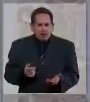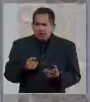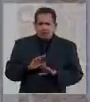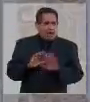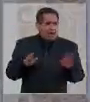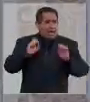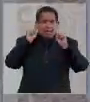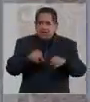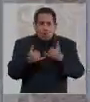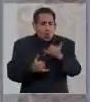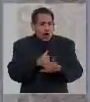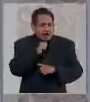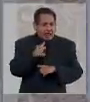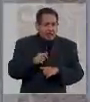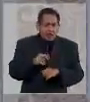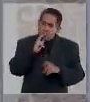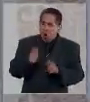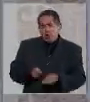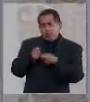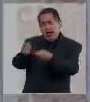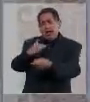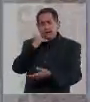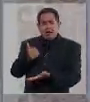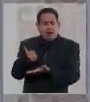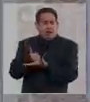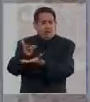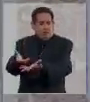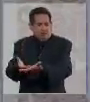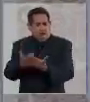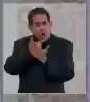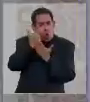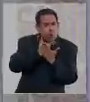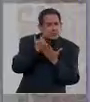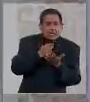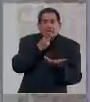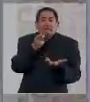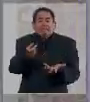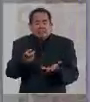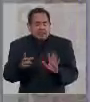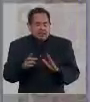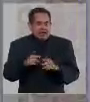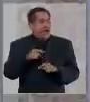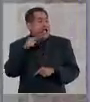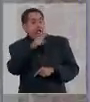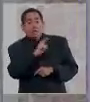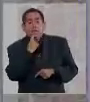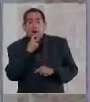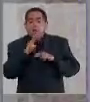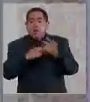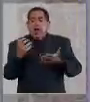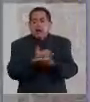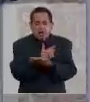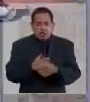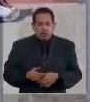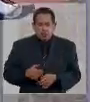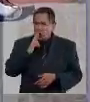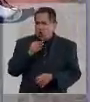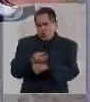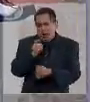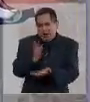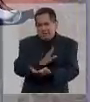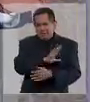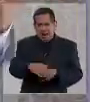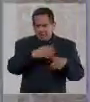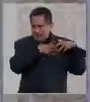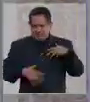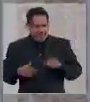sin jugar? Dicen las encuestas que el 39% de los mexicanos cree que Andrés Manuel va a ganar. Pues de una vez vamos a ponerle la banda